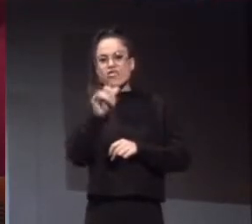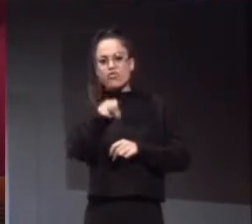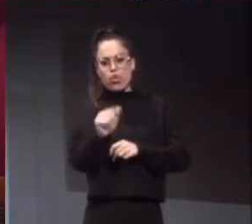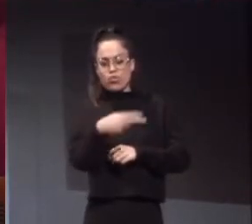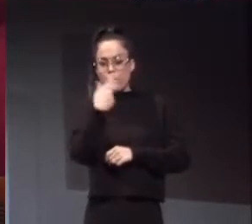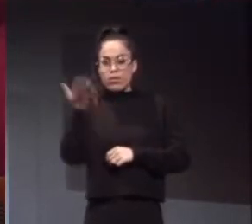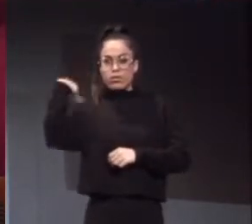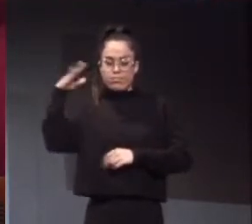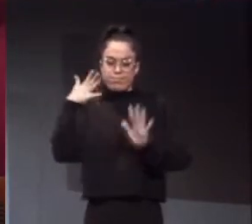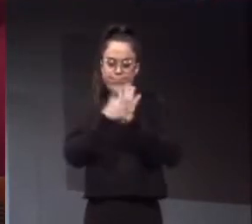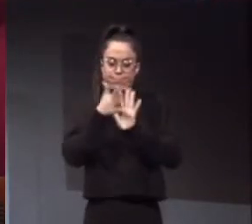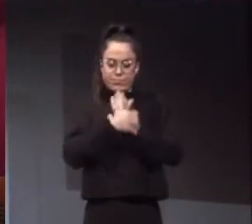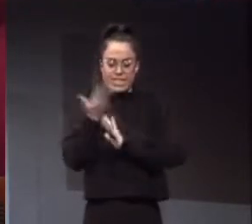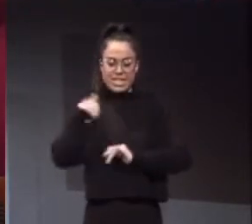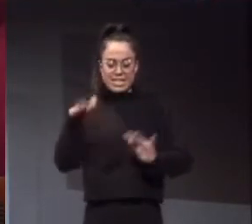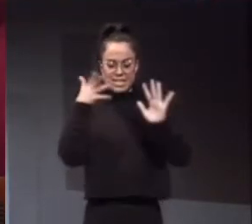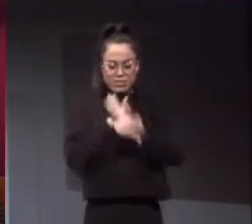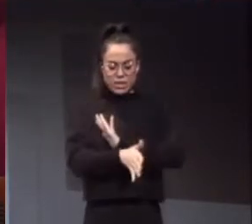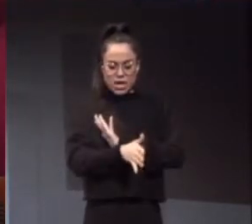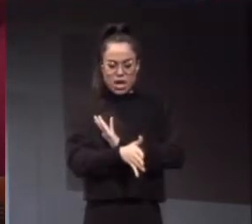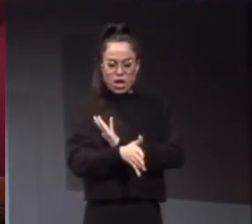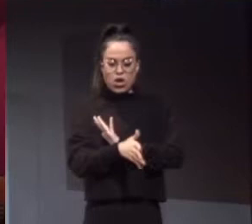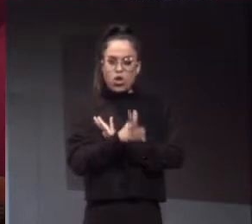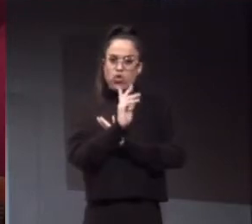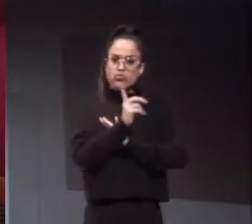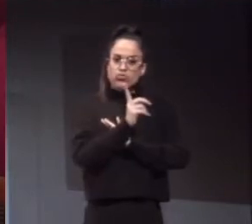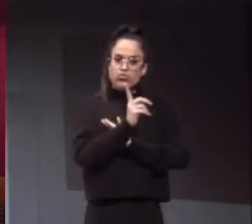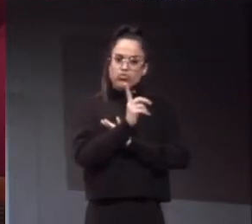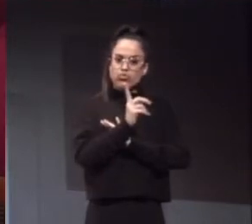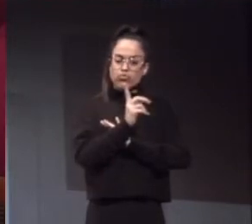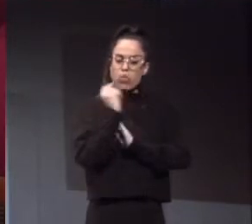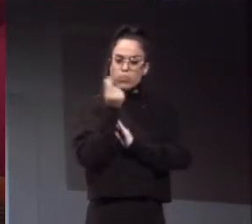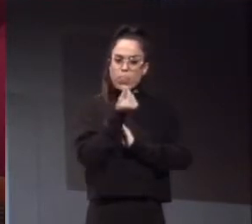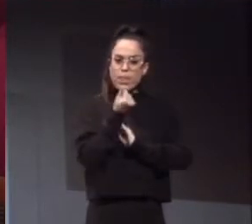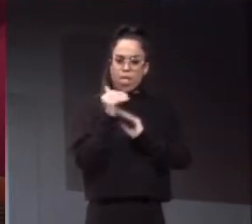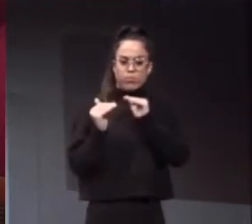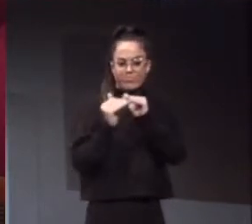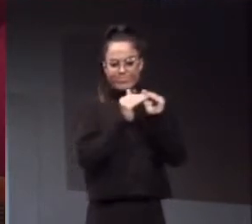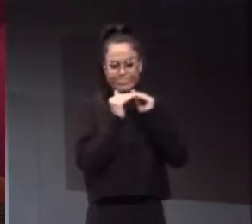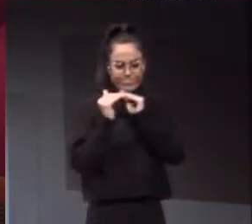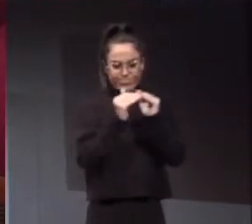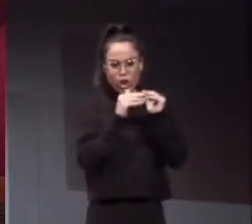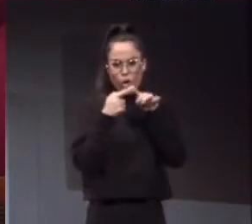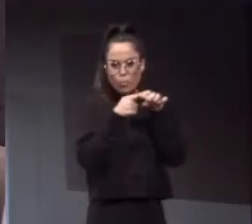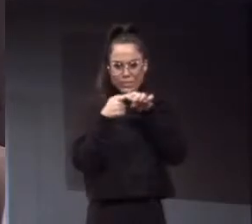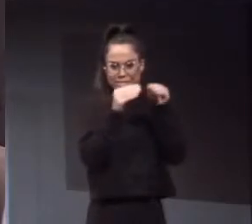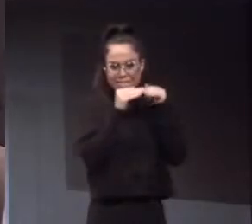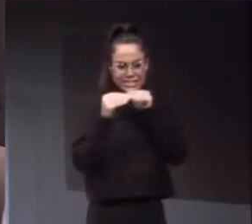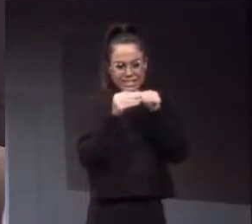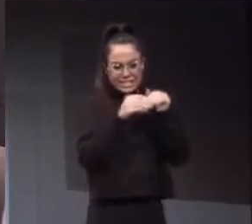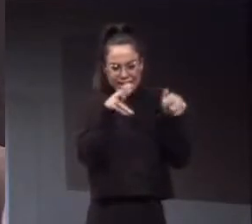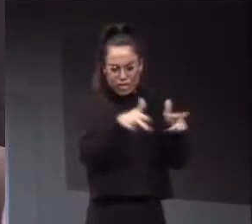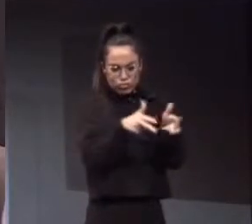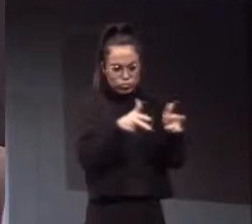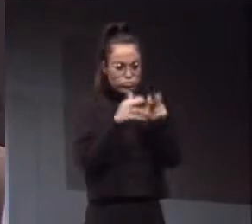solo repartir equitativamente el crecimiento entre la población global cosa que